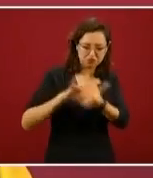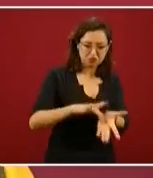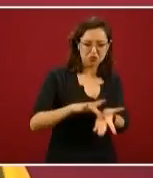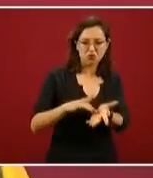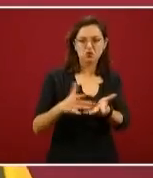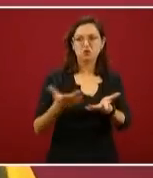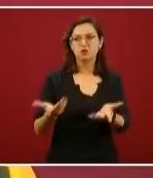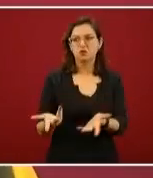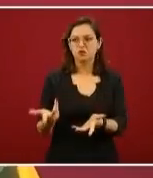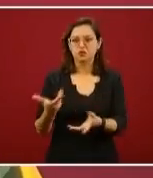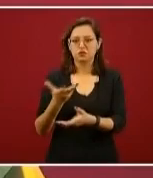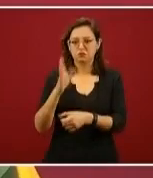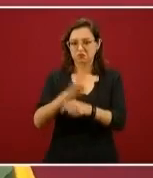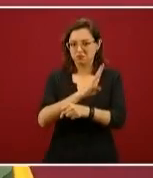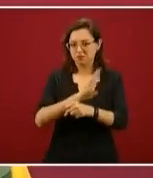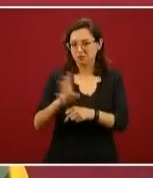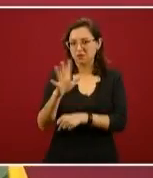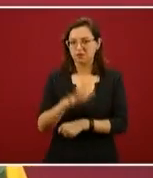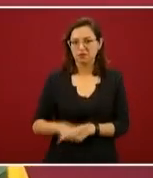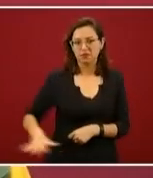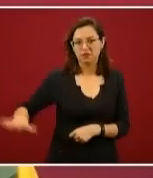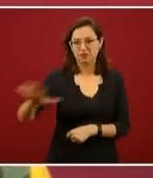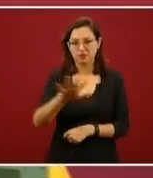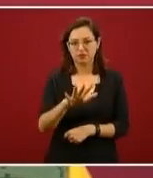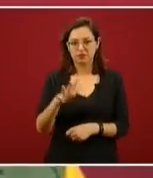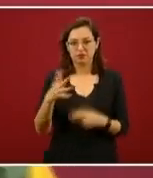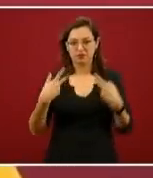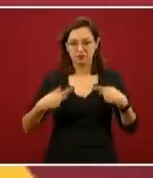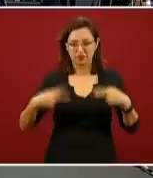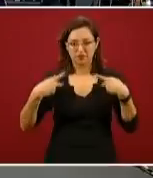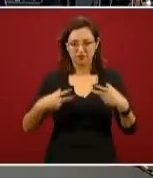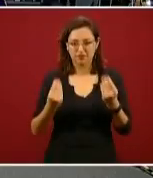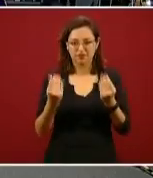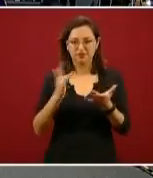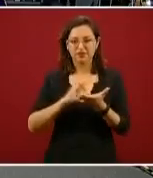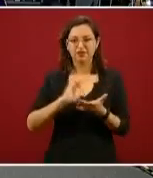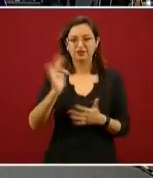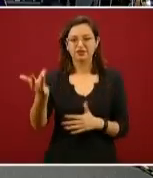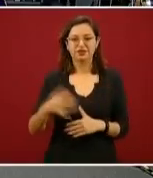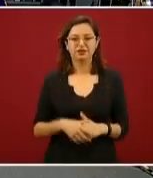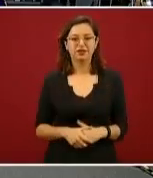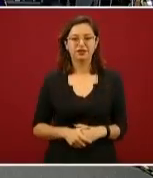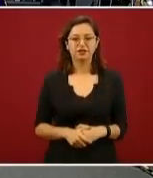para nuestra operación en beneficio de nuestro país. Muchas gracias.